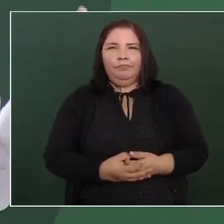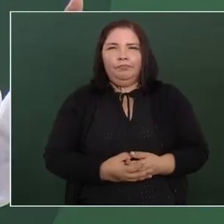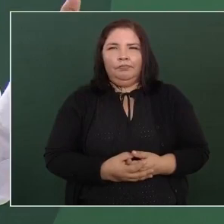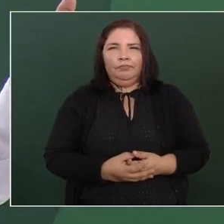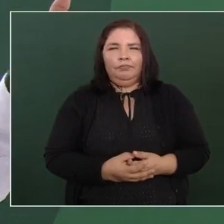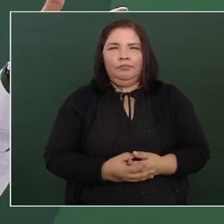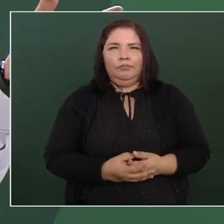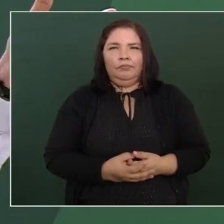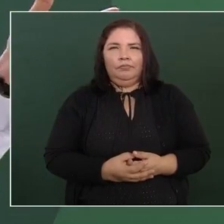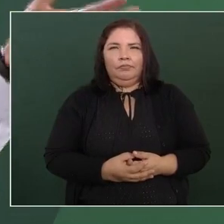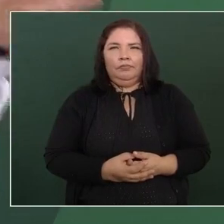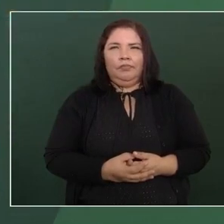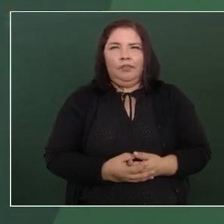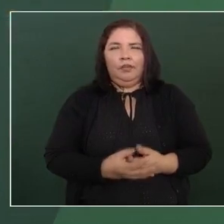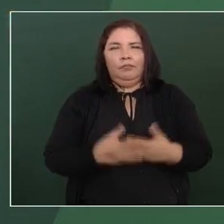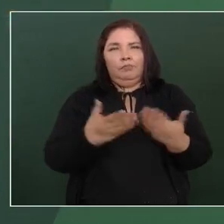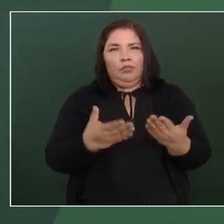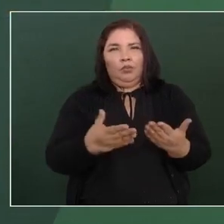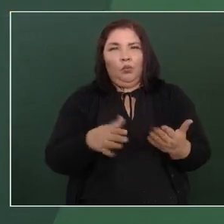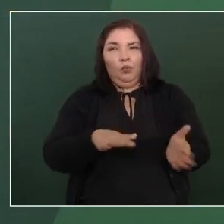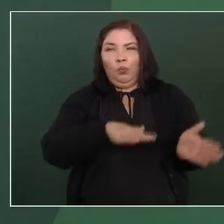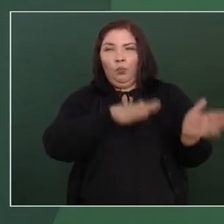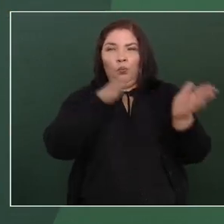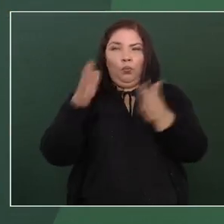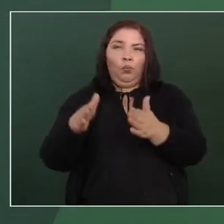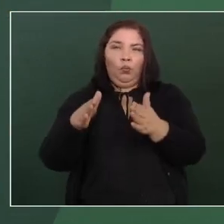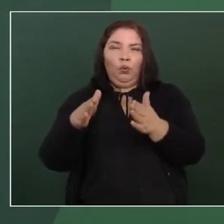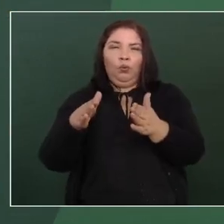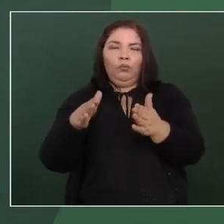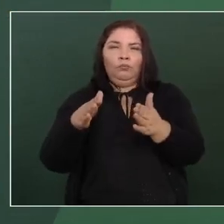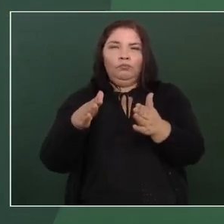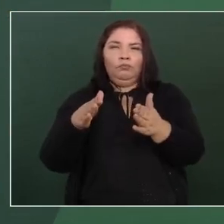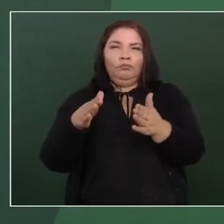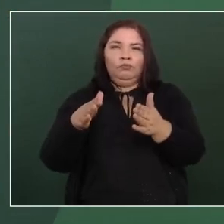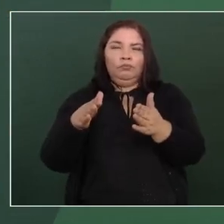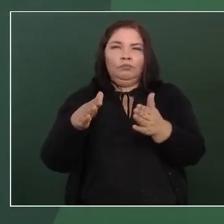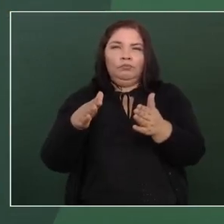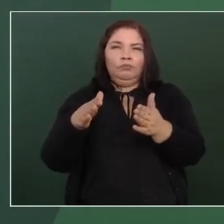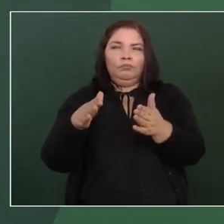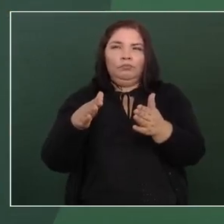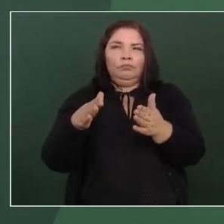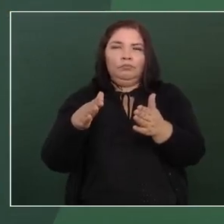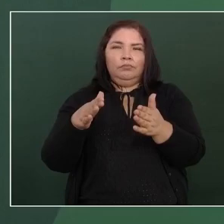Pero por lo otro que me están pidiendo,